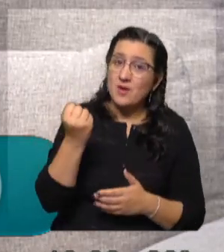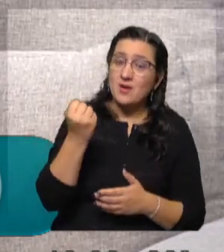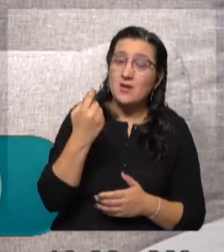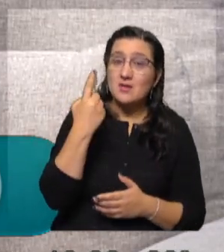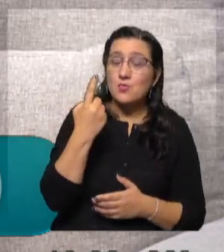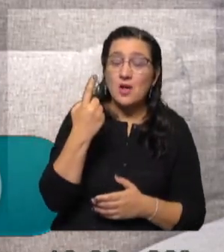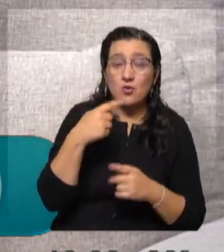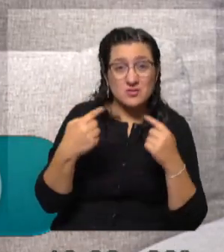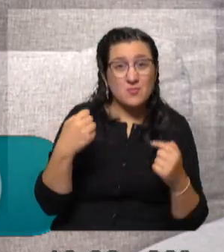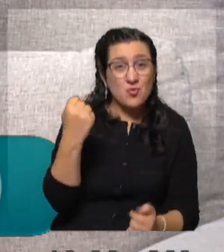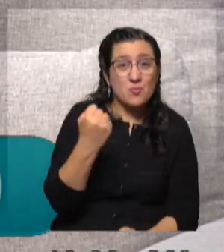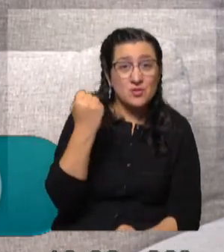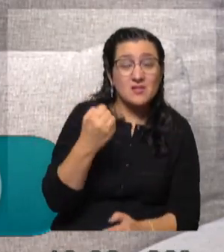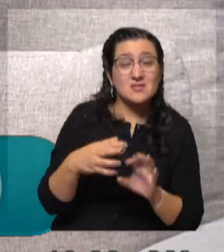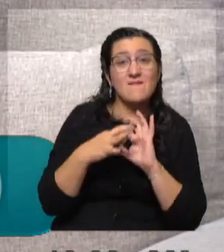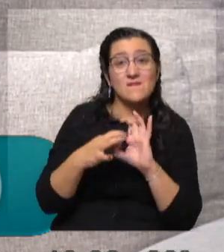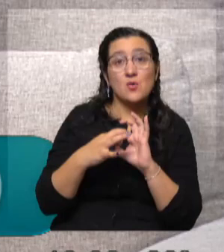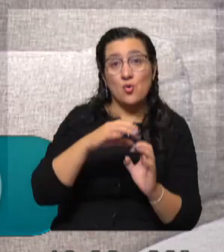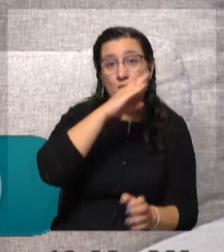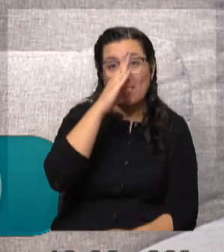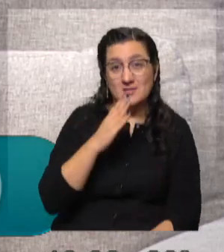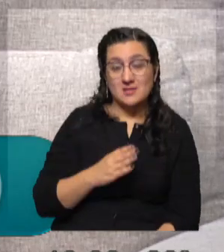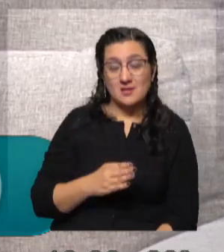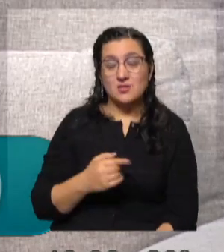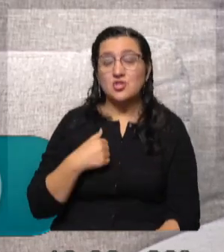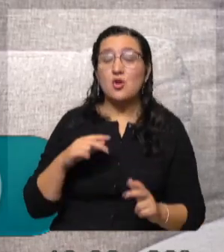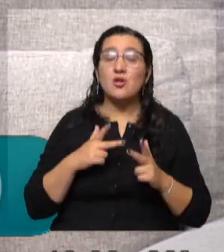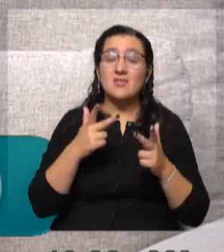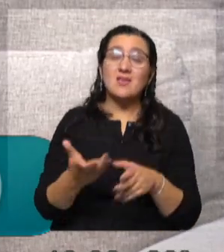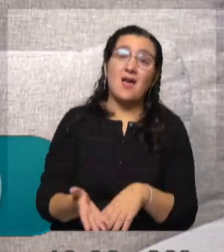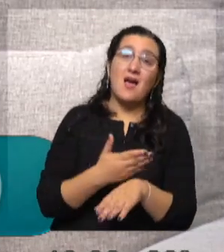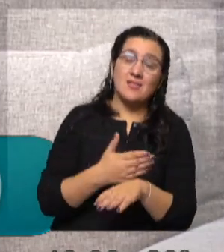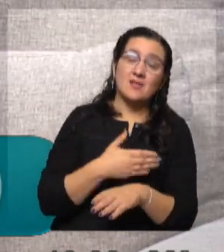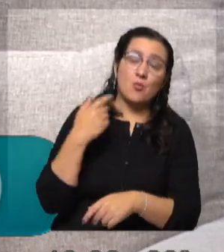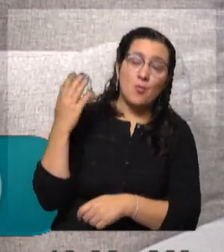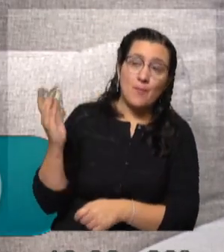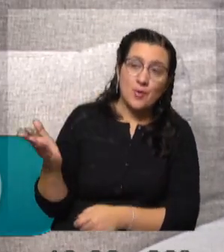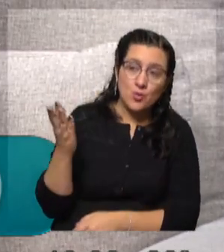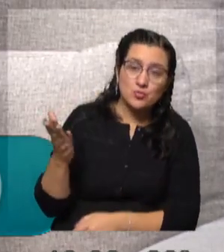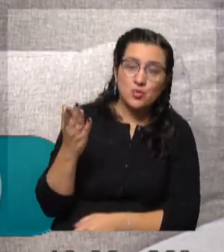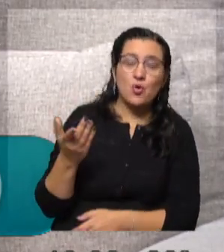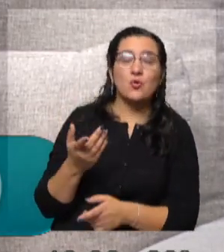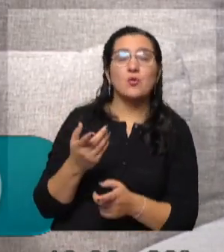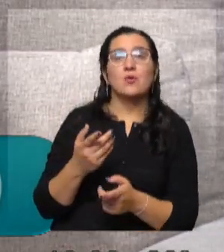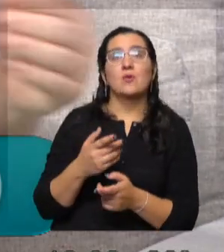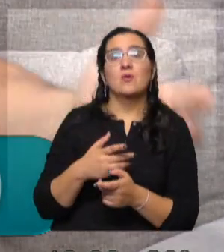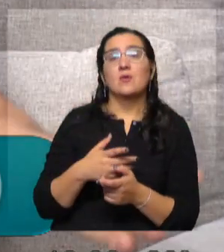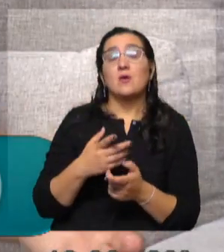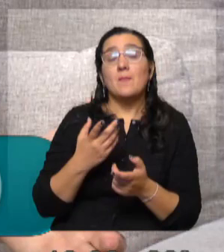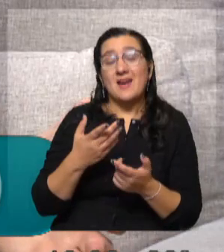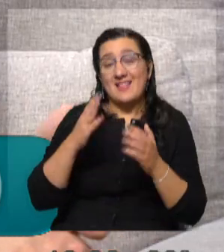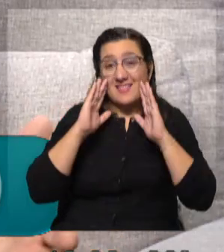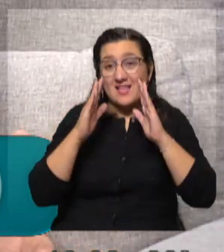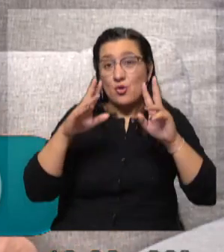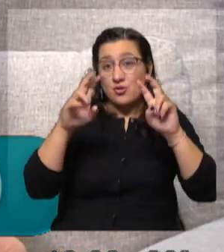Brasil por lo que dije antes en términos económicos en términos productivos en términos de empleo porque es frontera para atender los temas por